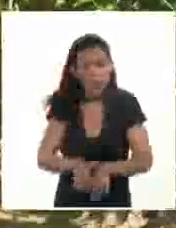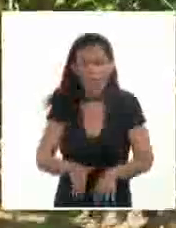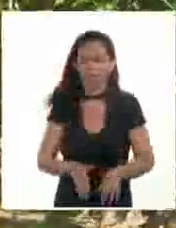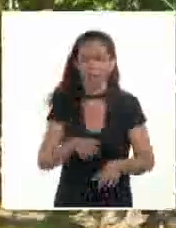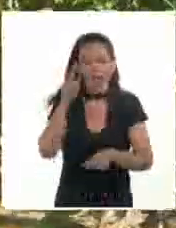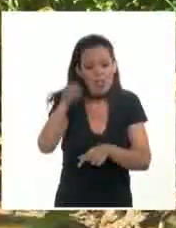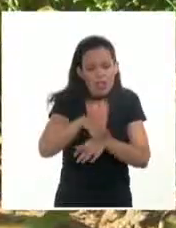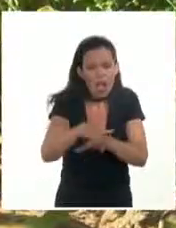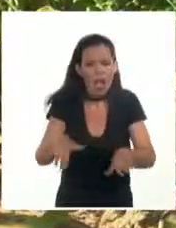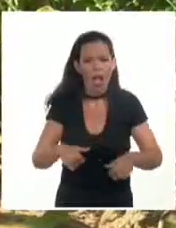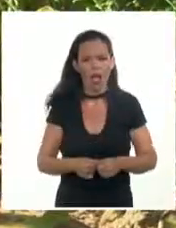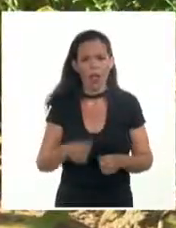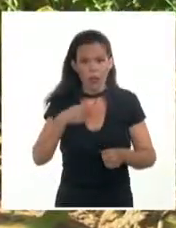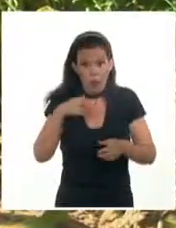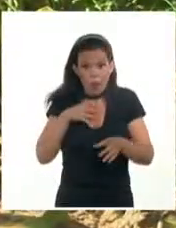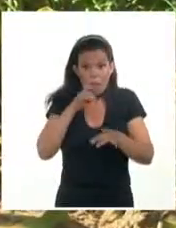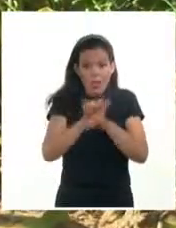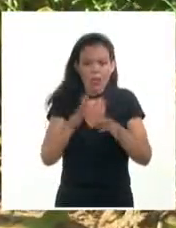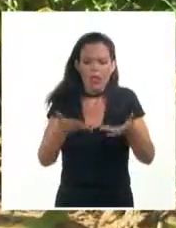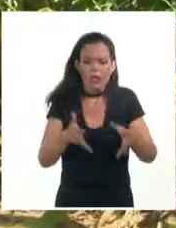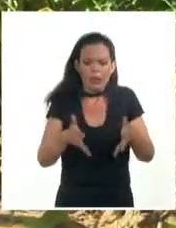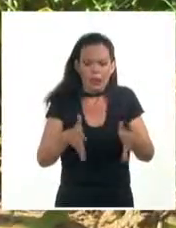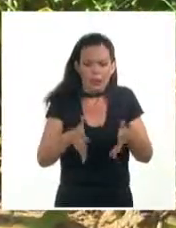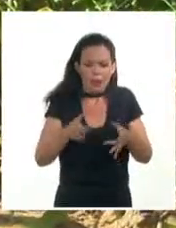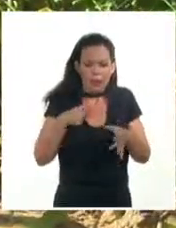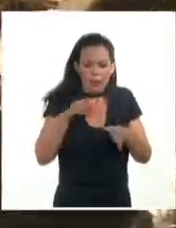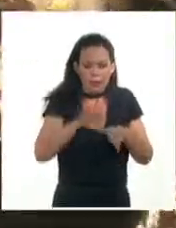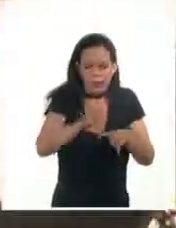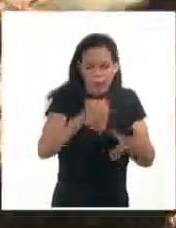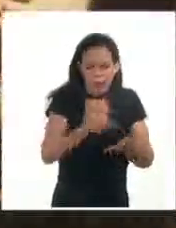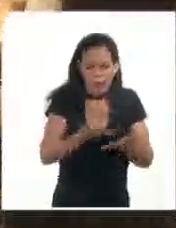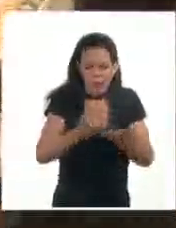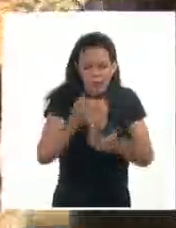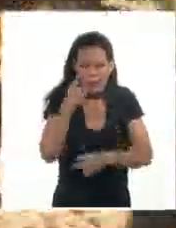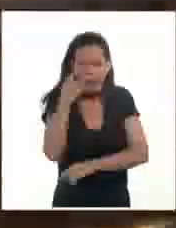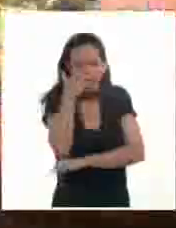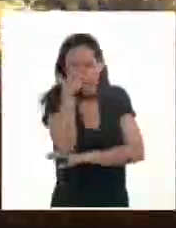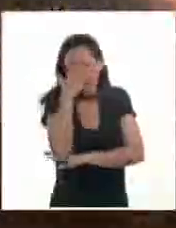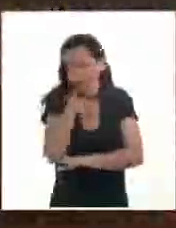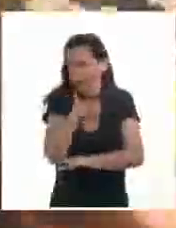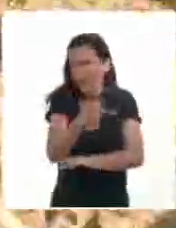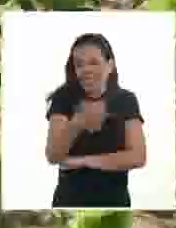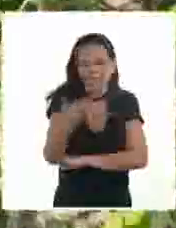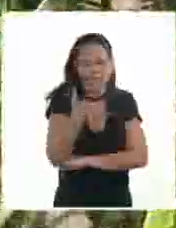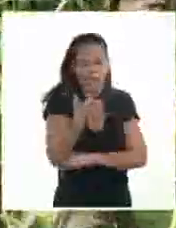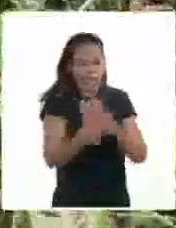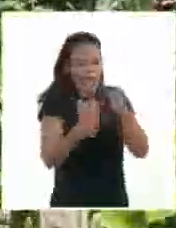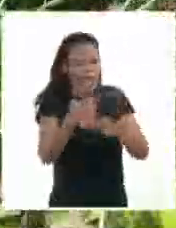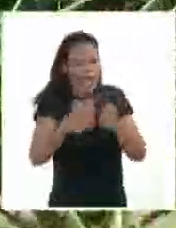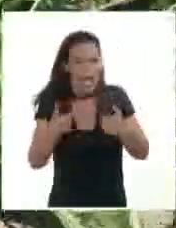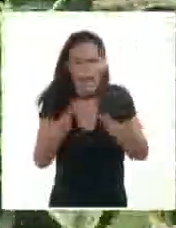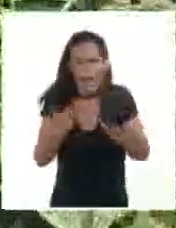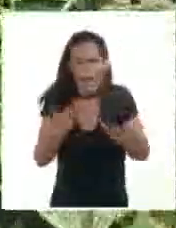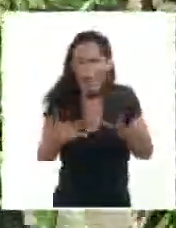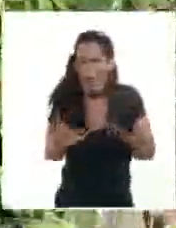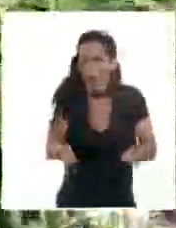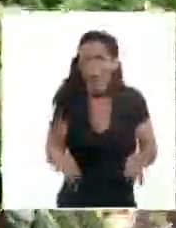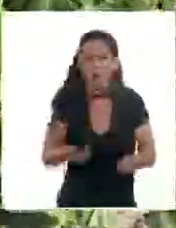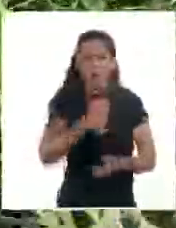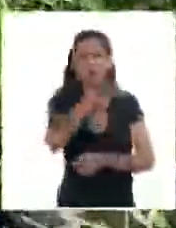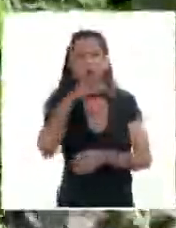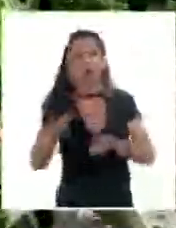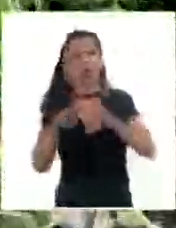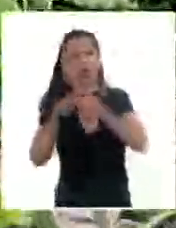me planteó de hacer la siembra de plátano estradense. Yo decía, pero ¿qué es lo que es esto, caballero? ¿Cómo lo hacen? Fuimos a Granma, a un